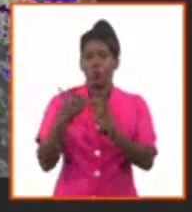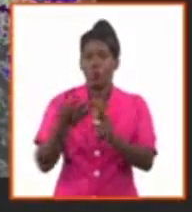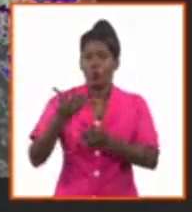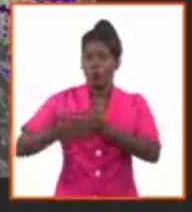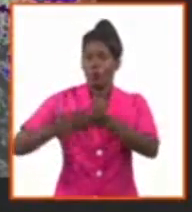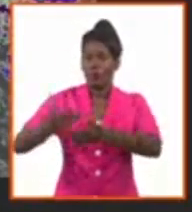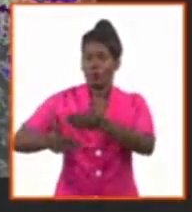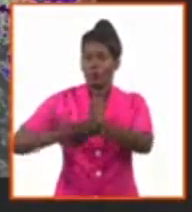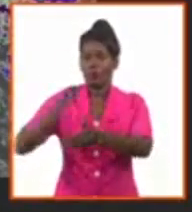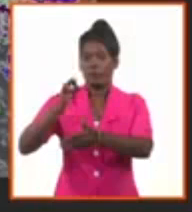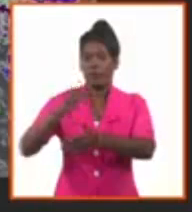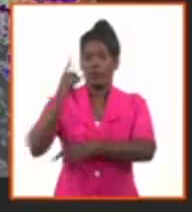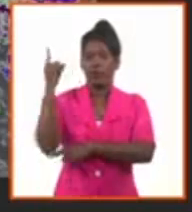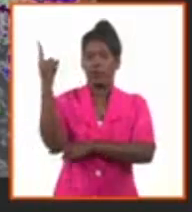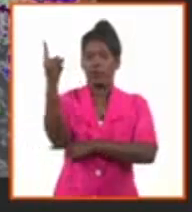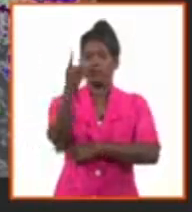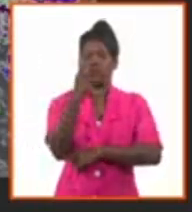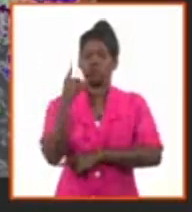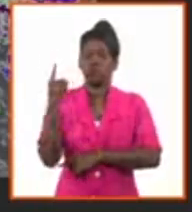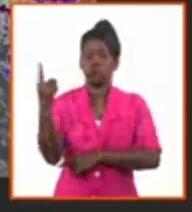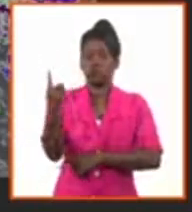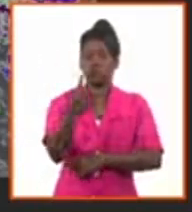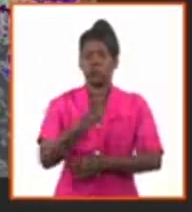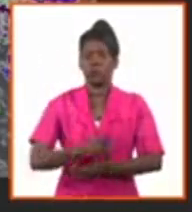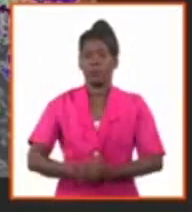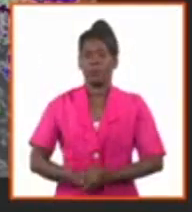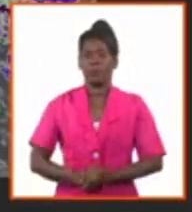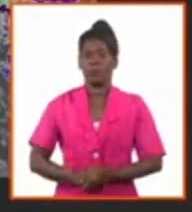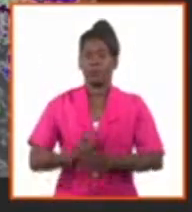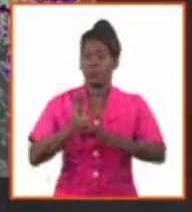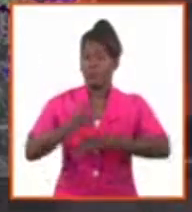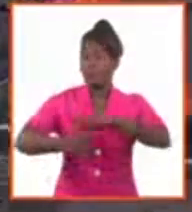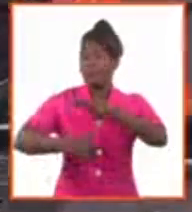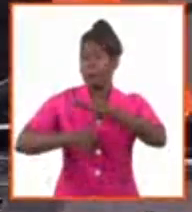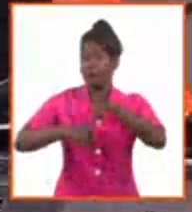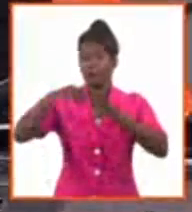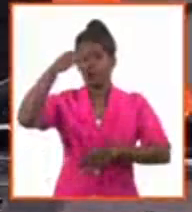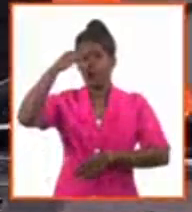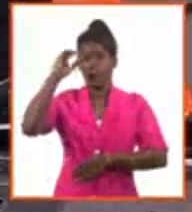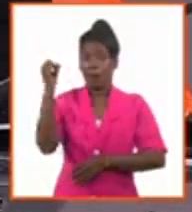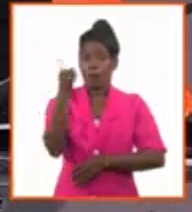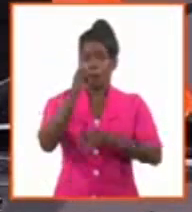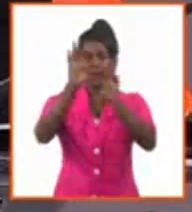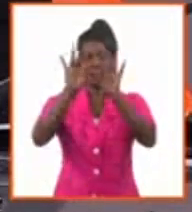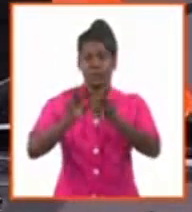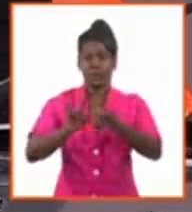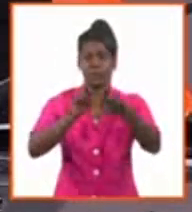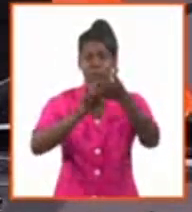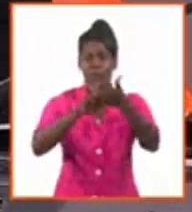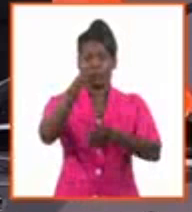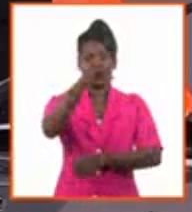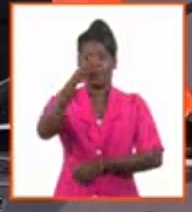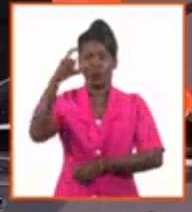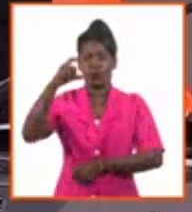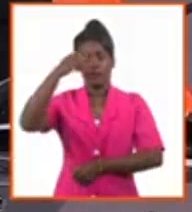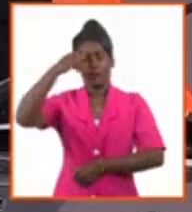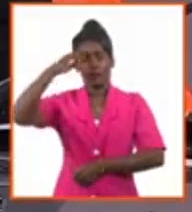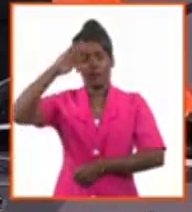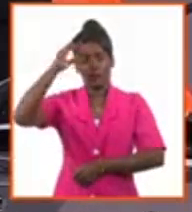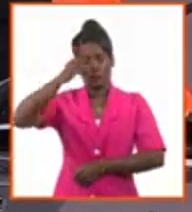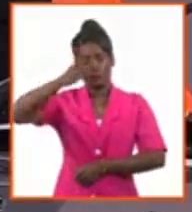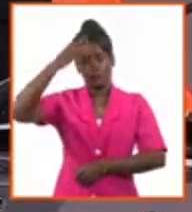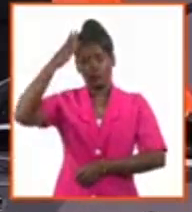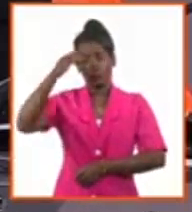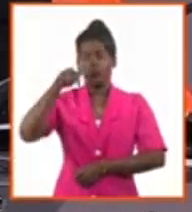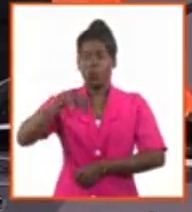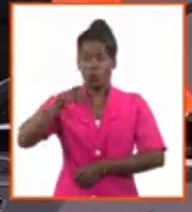evolución de esta situación meteorológica. A propósito, el presidente de la República, primer secretario del Comité Central del Partido,